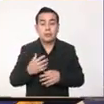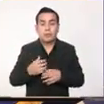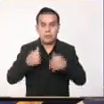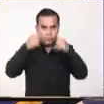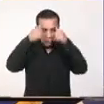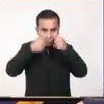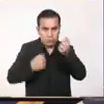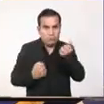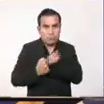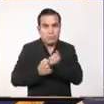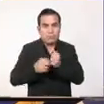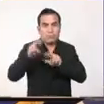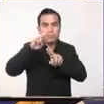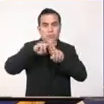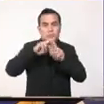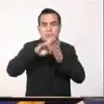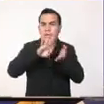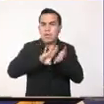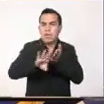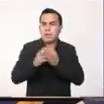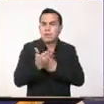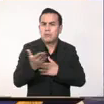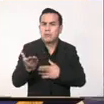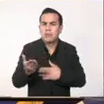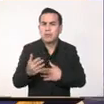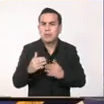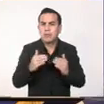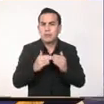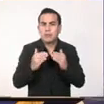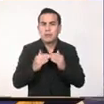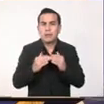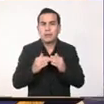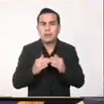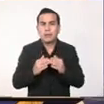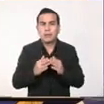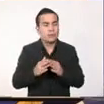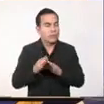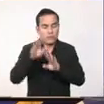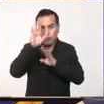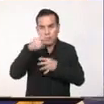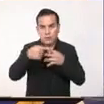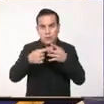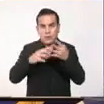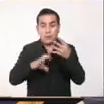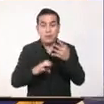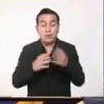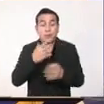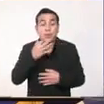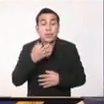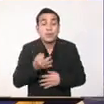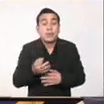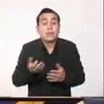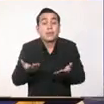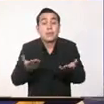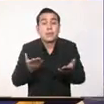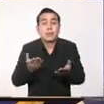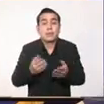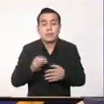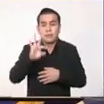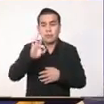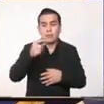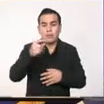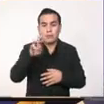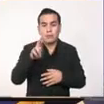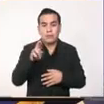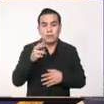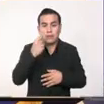a Arena, y pues ahí está, foto, financiamiento, etcétera, etcétera, etcétera, y además inconstitucional, de acuerdo a las sentencias, etcétera. Y pusimos a un fiscal